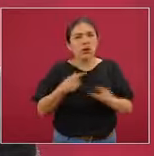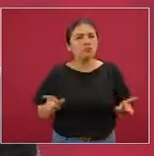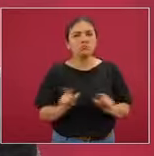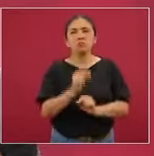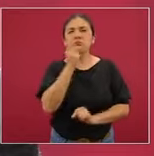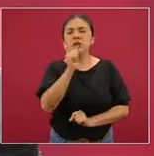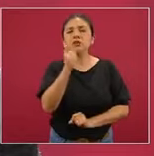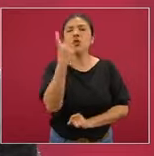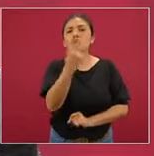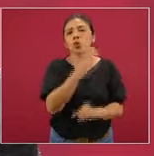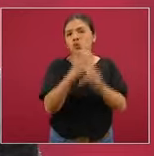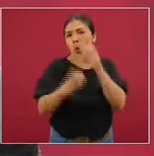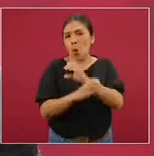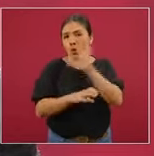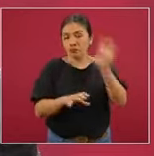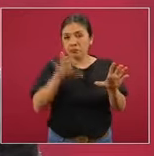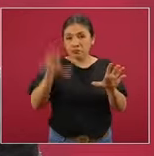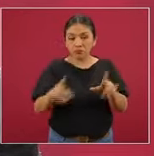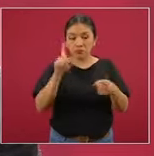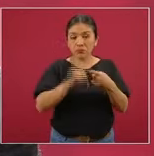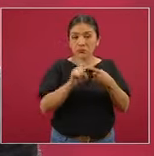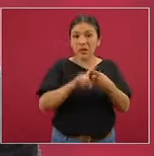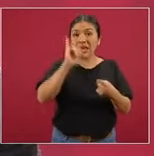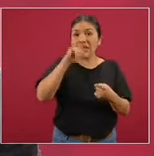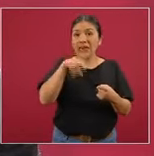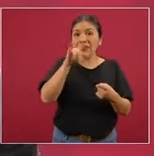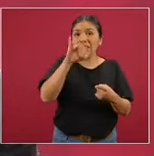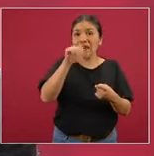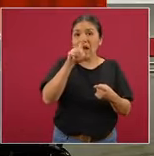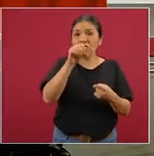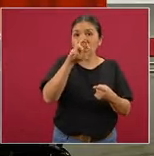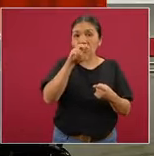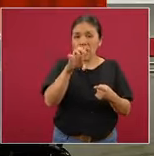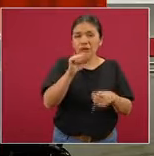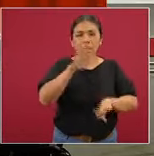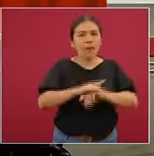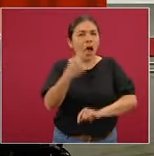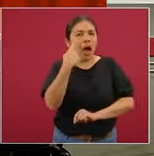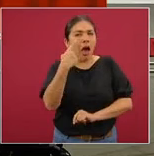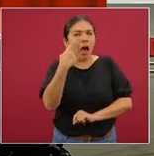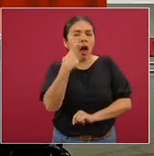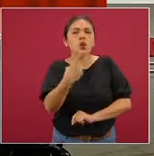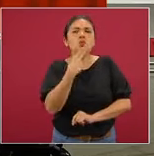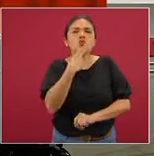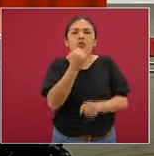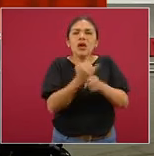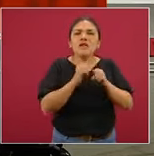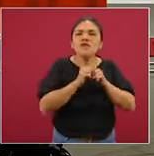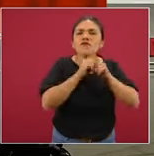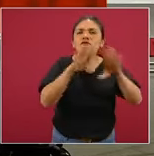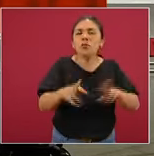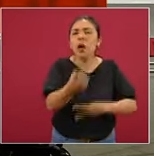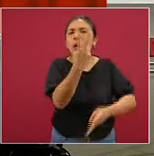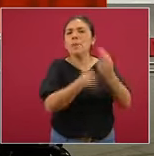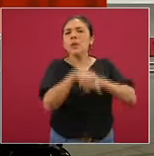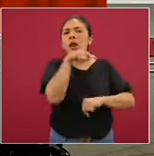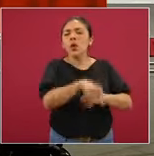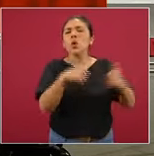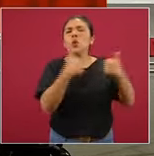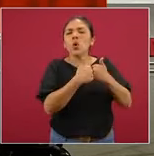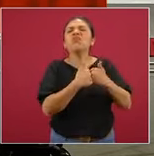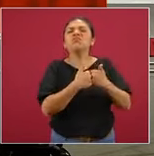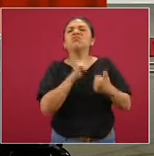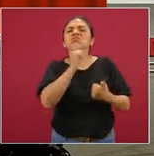breve, son dos modalidades. La vigilancia basada en indicadores generalmente utiliza información que proviene de la